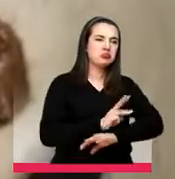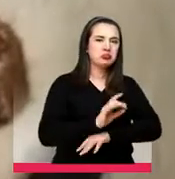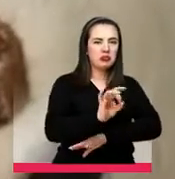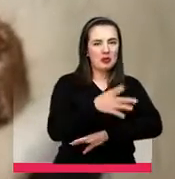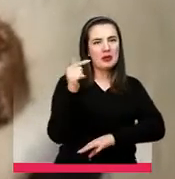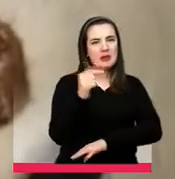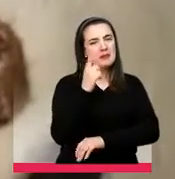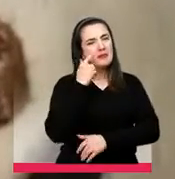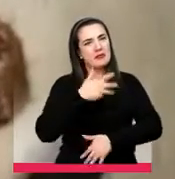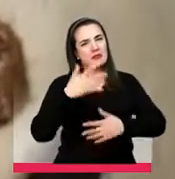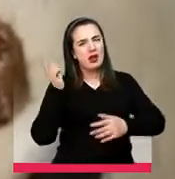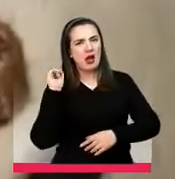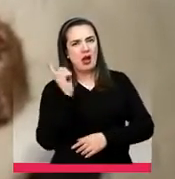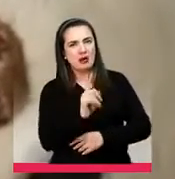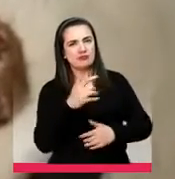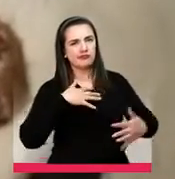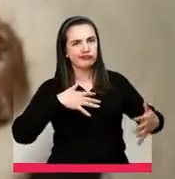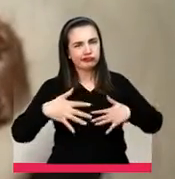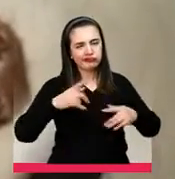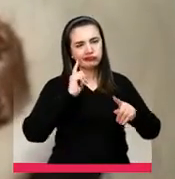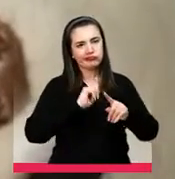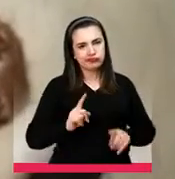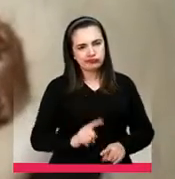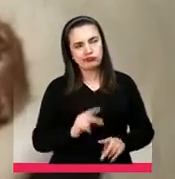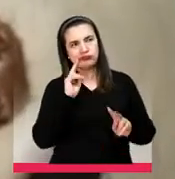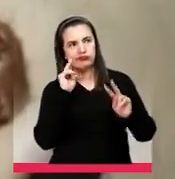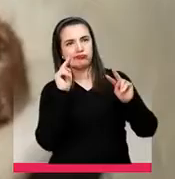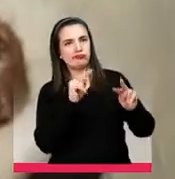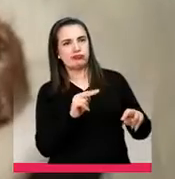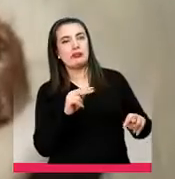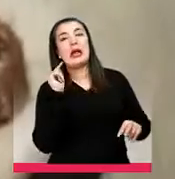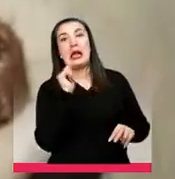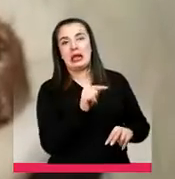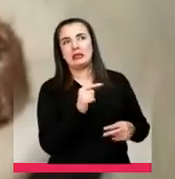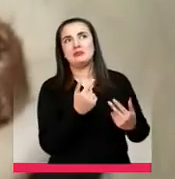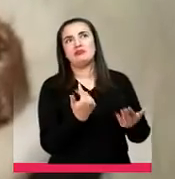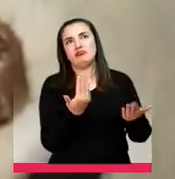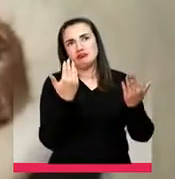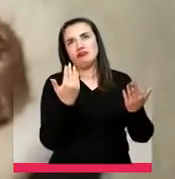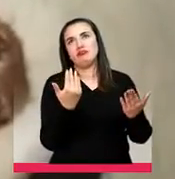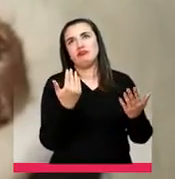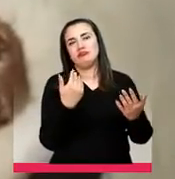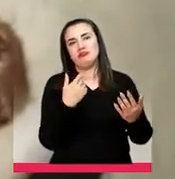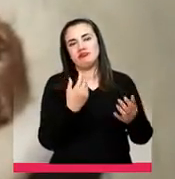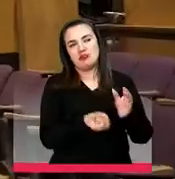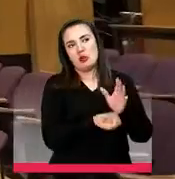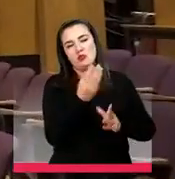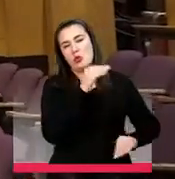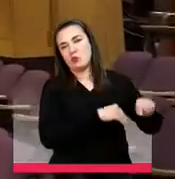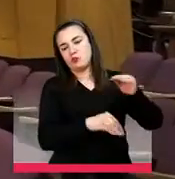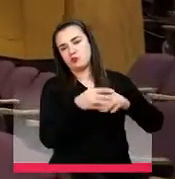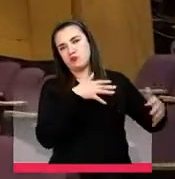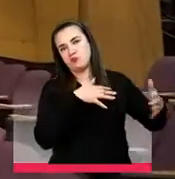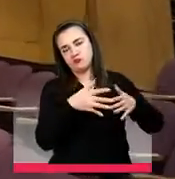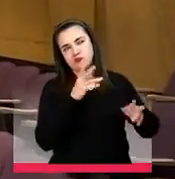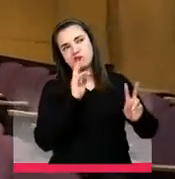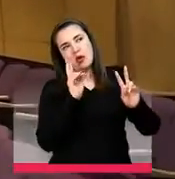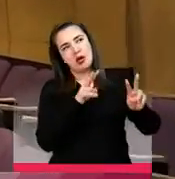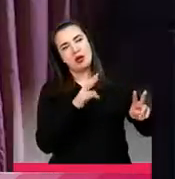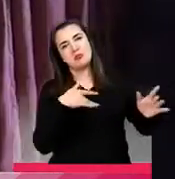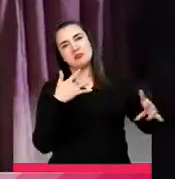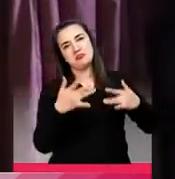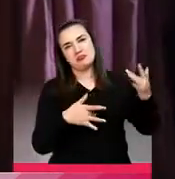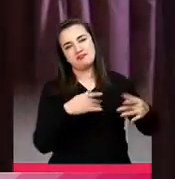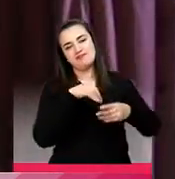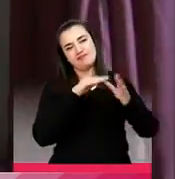reconocida trayectoria y que pues estarán generando estas creaciones para poder ver y disfrutar aún